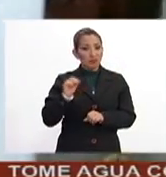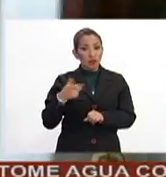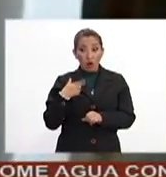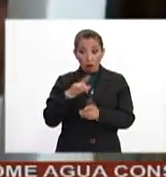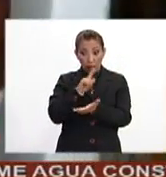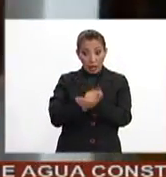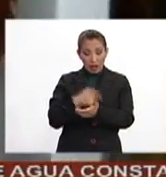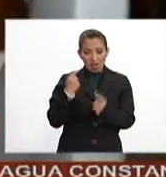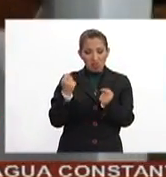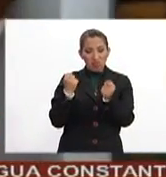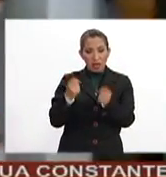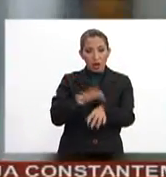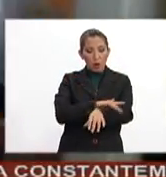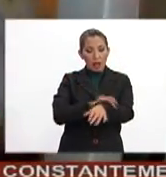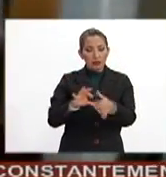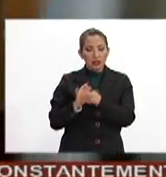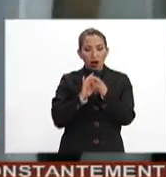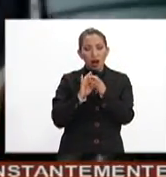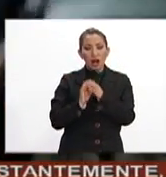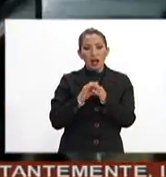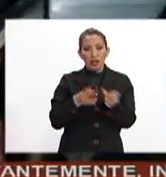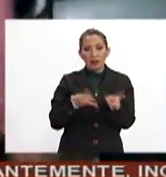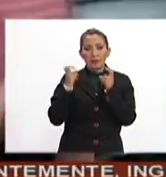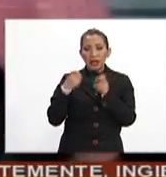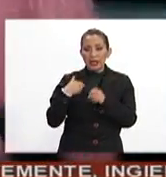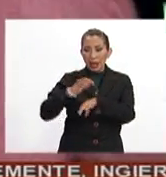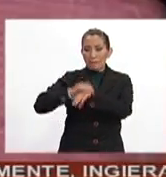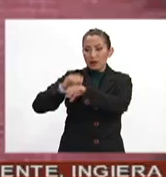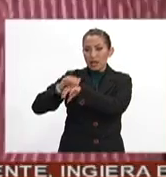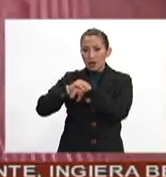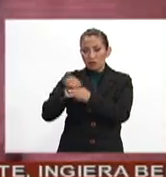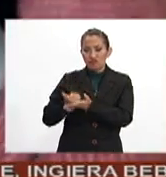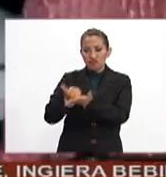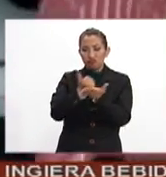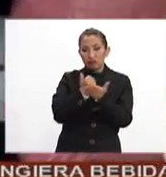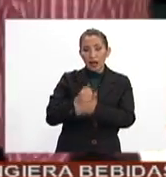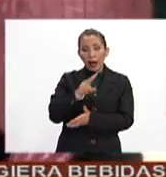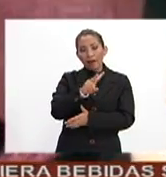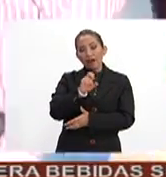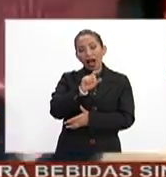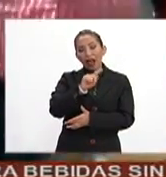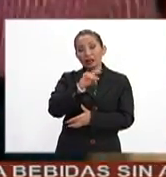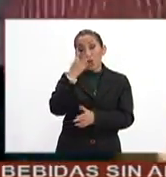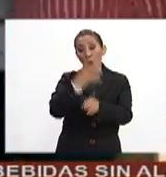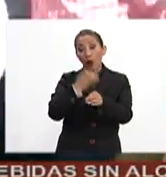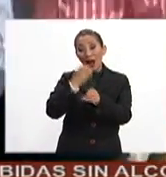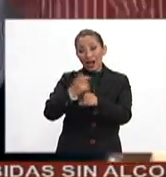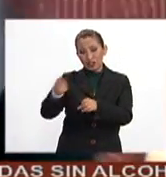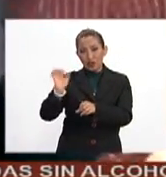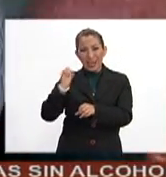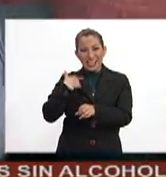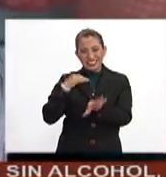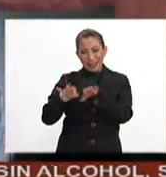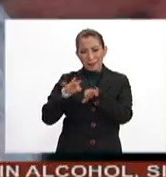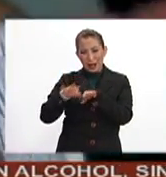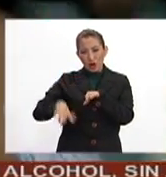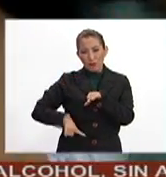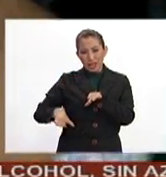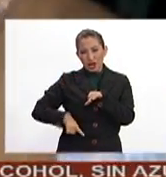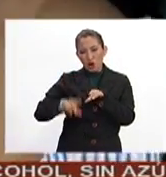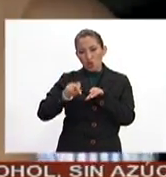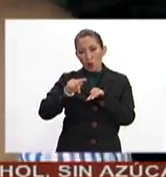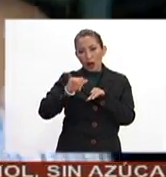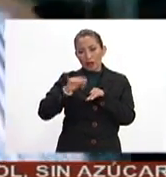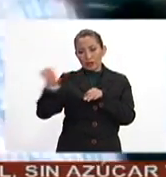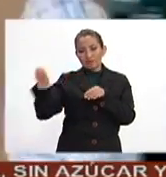de un deber legal, coalición y peculado, así como tráfico de influencias. Valencia García es el cuarto funcionario de la administración